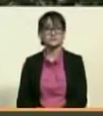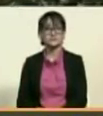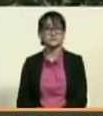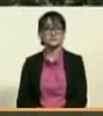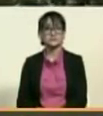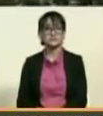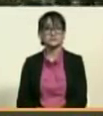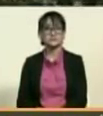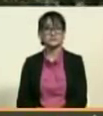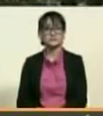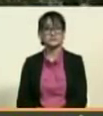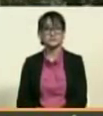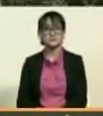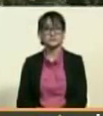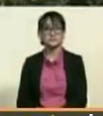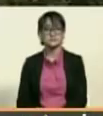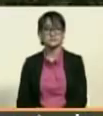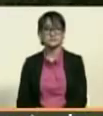informa.